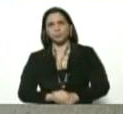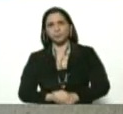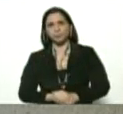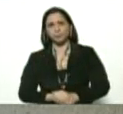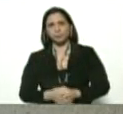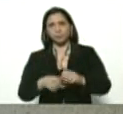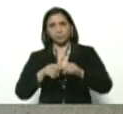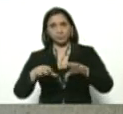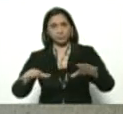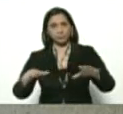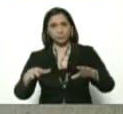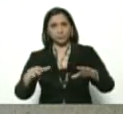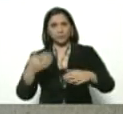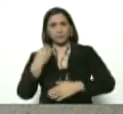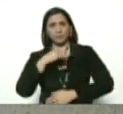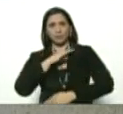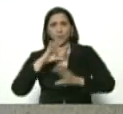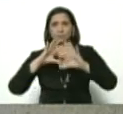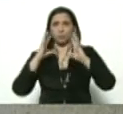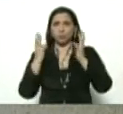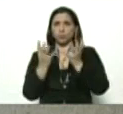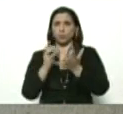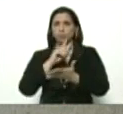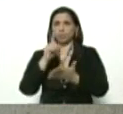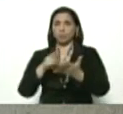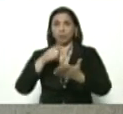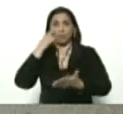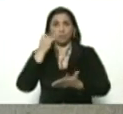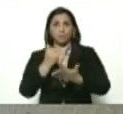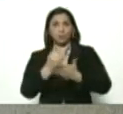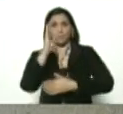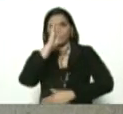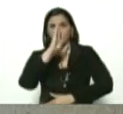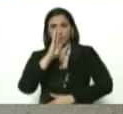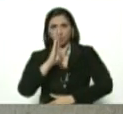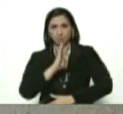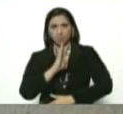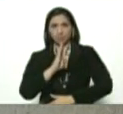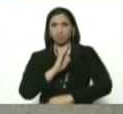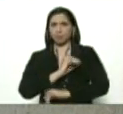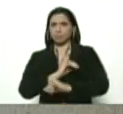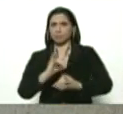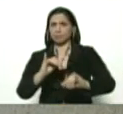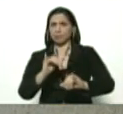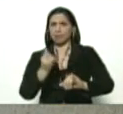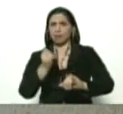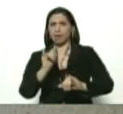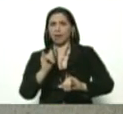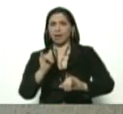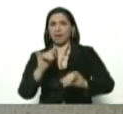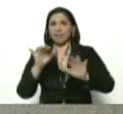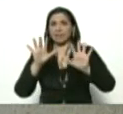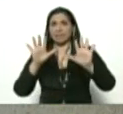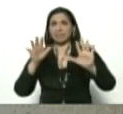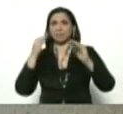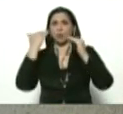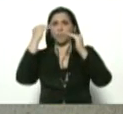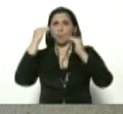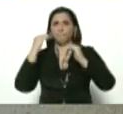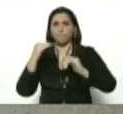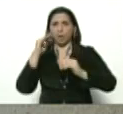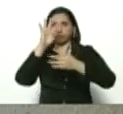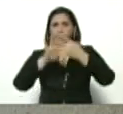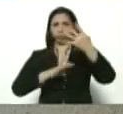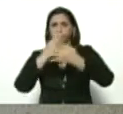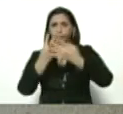en el mundo entero fíjense que brasil ya se encuentra en el décimo lugar del mundo